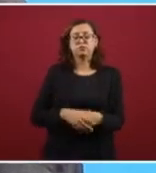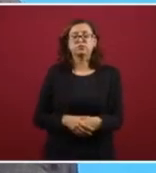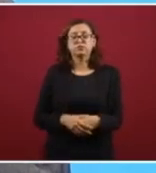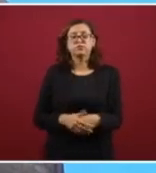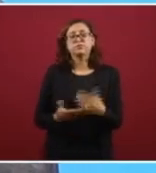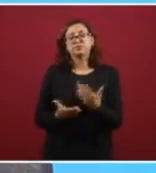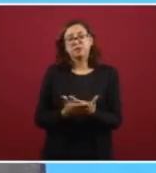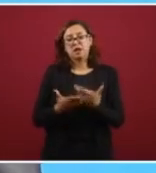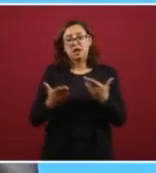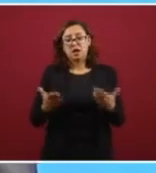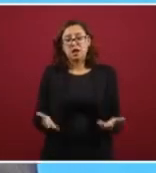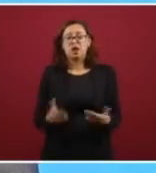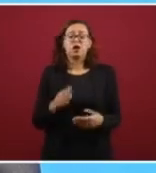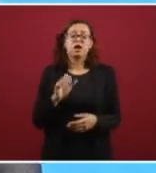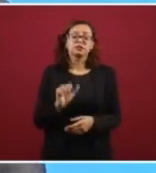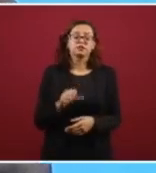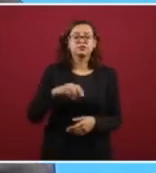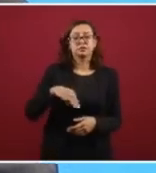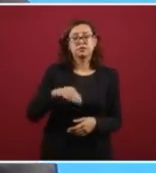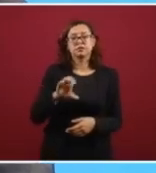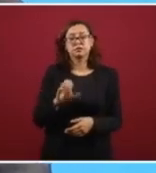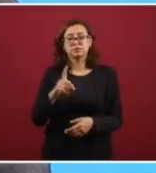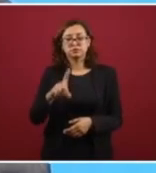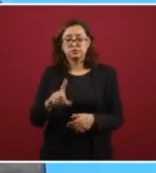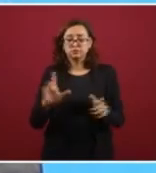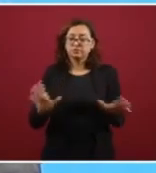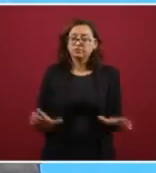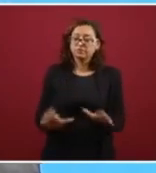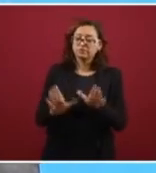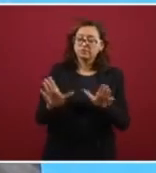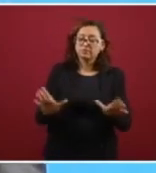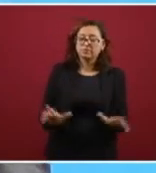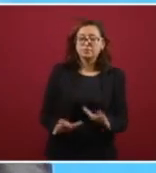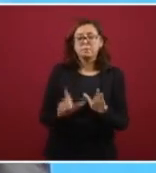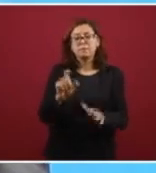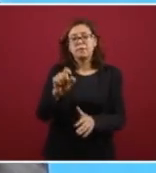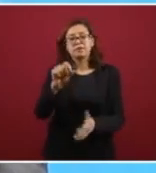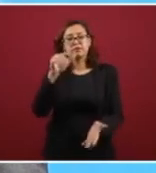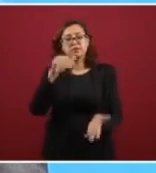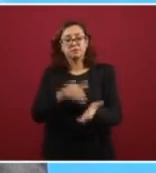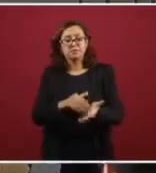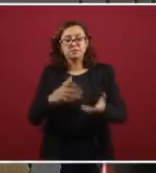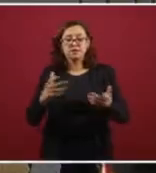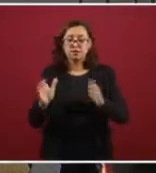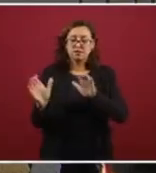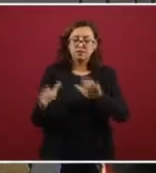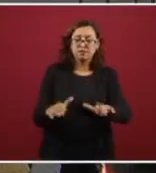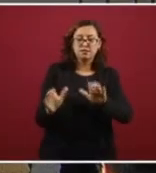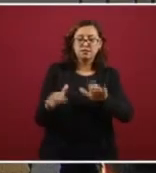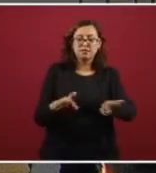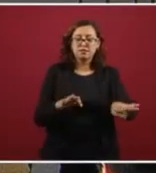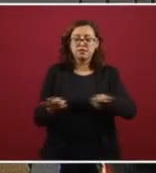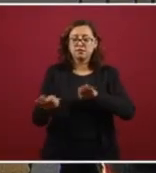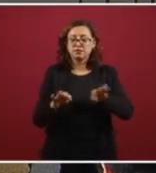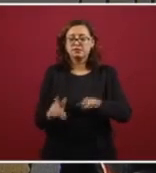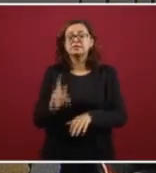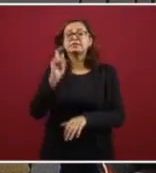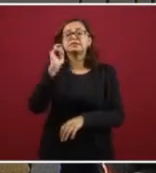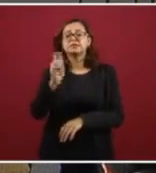impulsar la Agencia Mexicana de Cooperación y Desarrollo, se crearán 20.000 empleos. Es decir, vamos a crear más